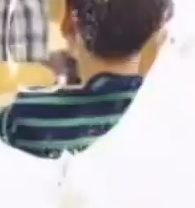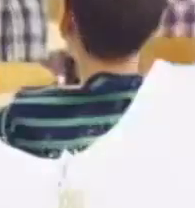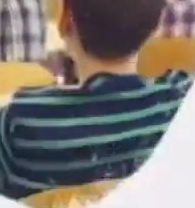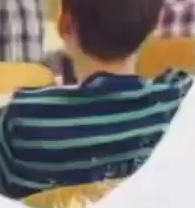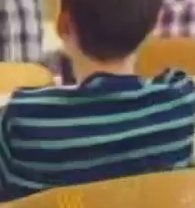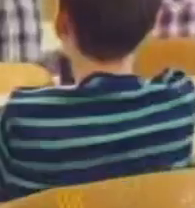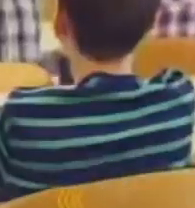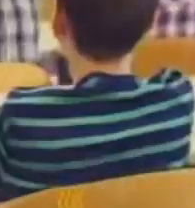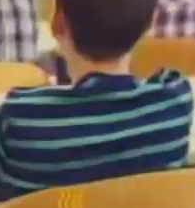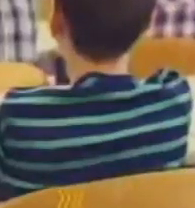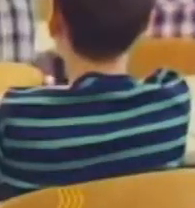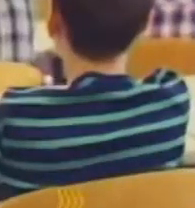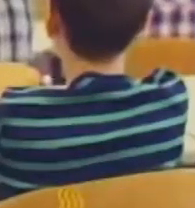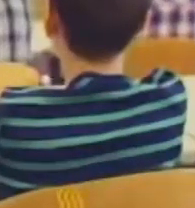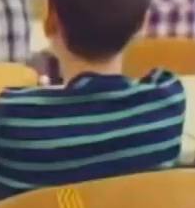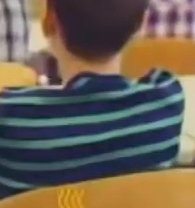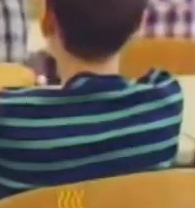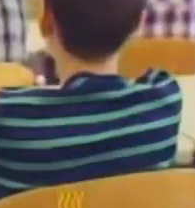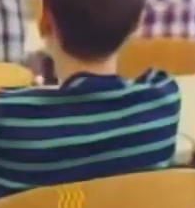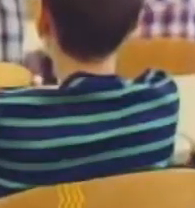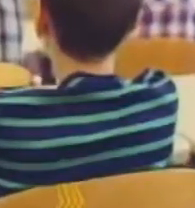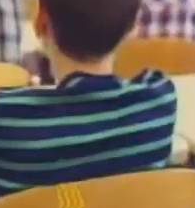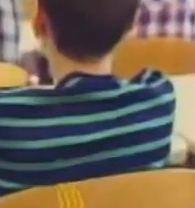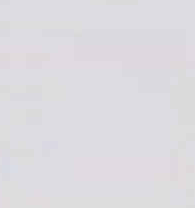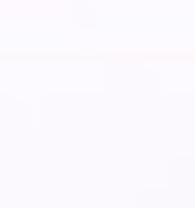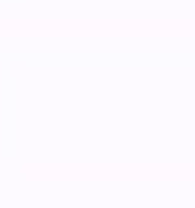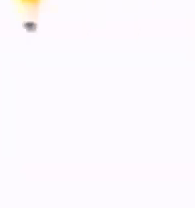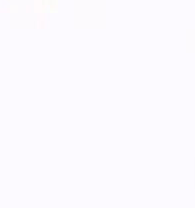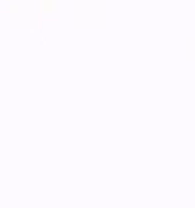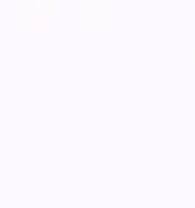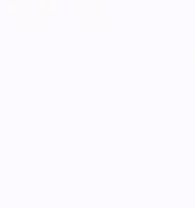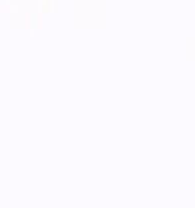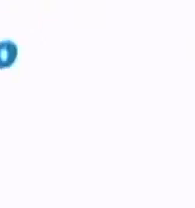A continuación, Matemática Sexto Primaria.